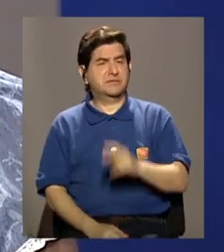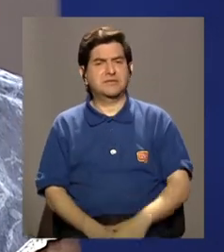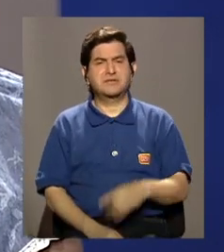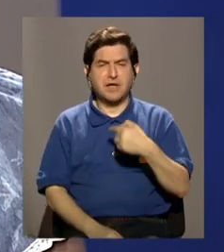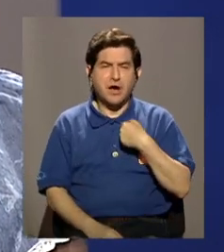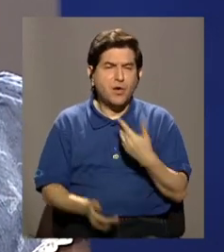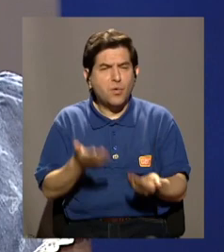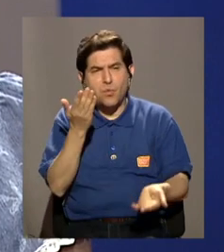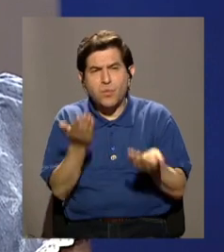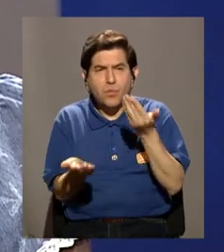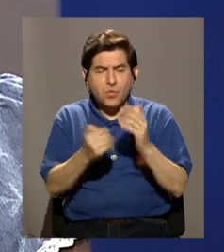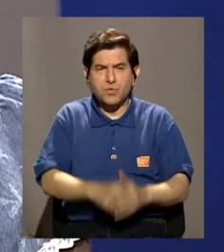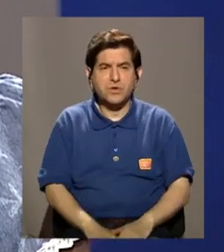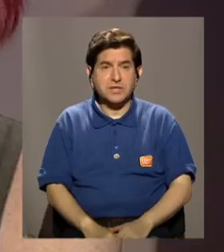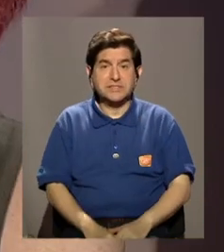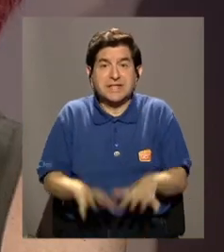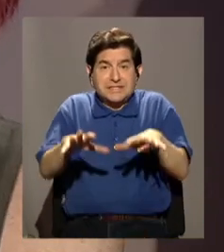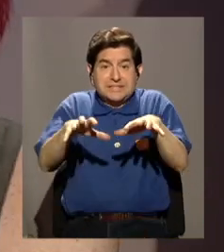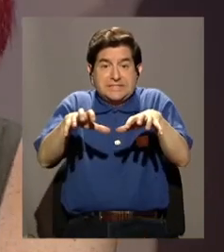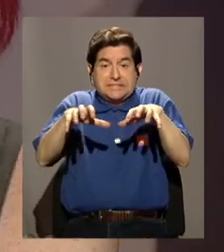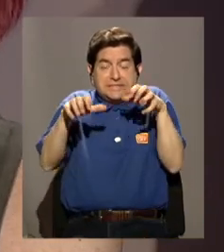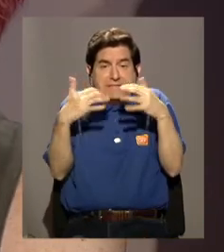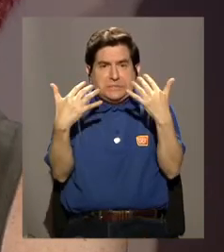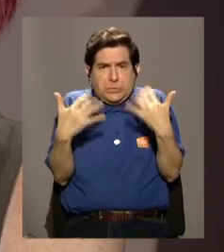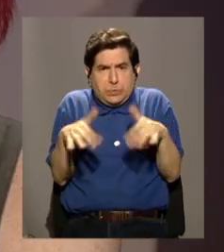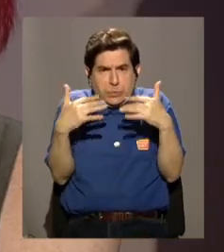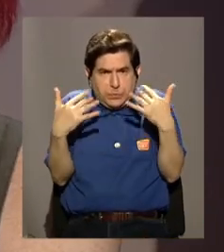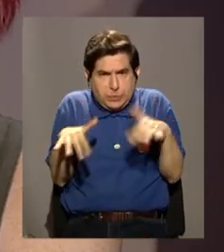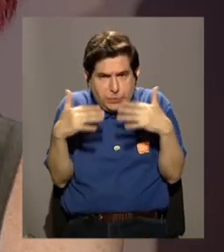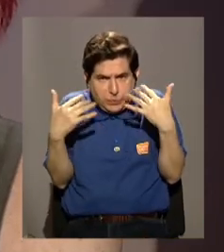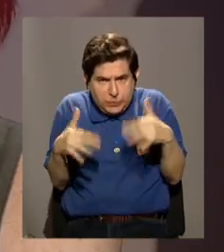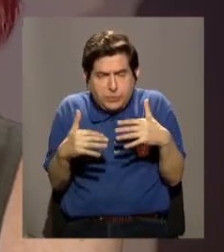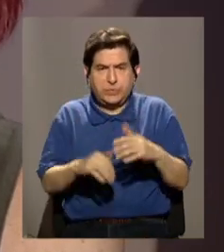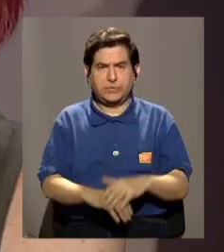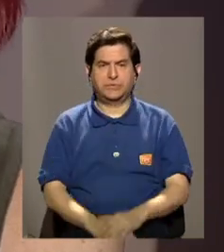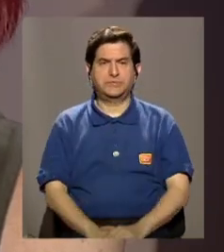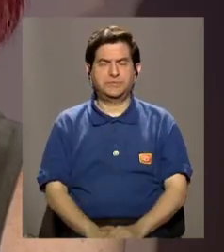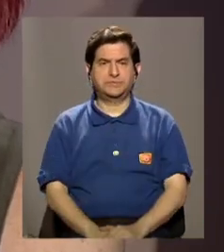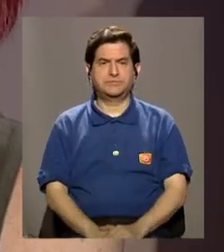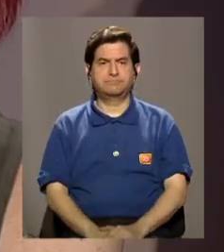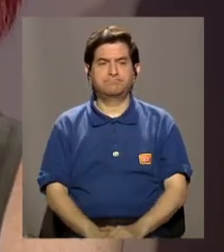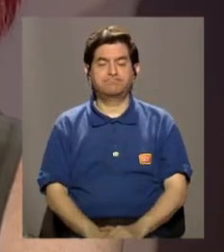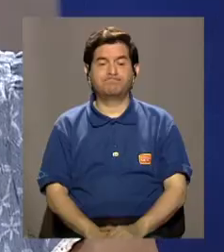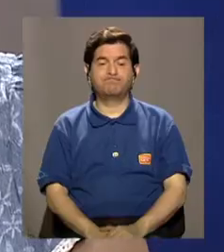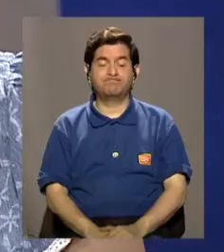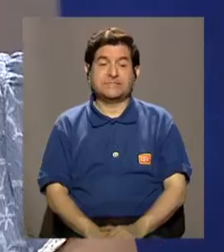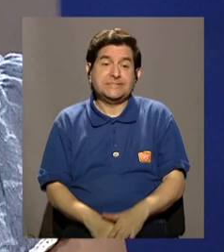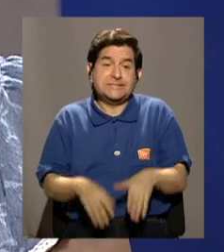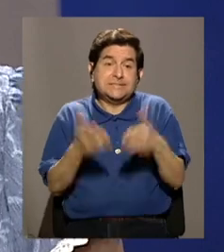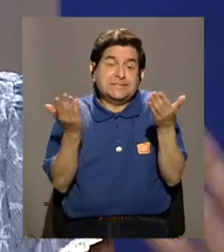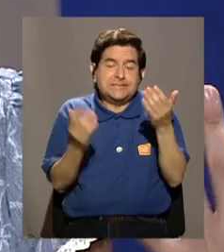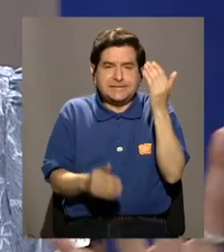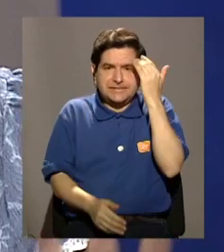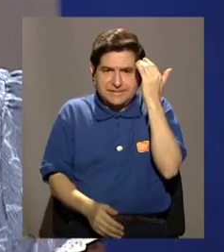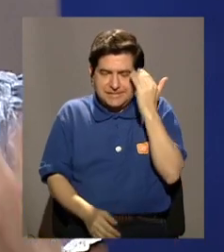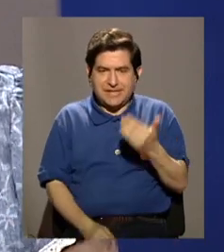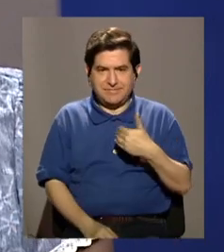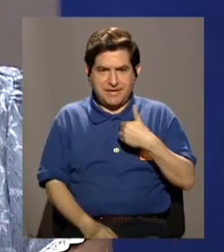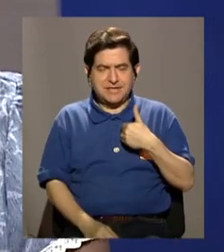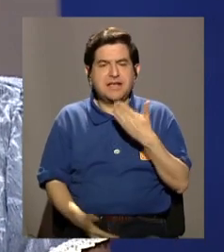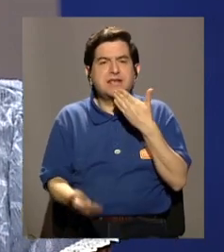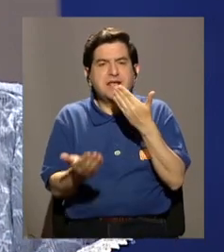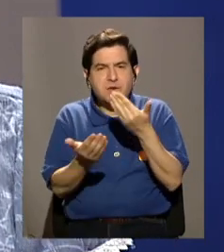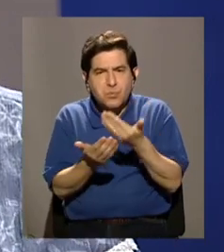pueden andar con un nivel de estrés tan grande de ahí hay que saberse rodear de